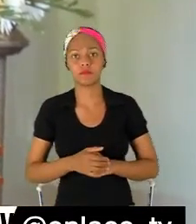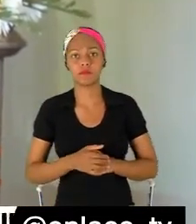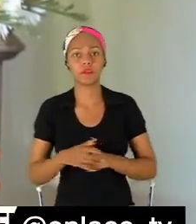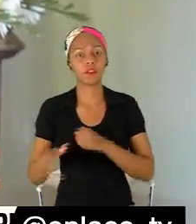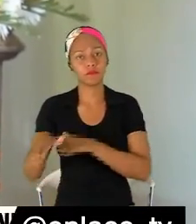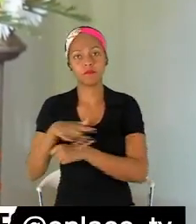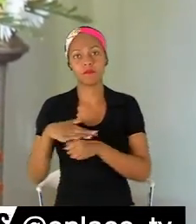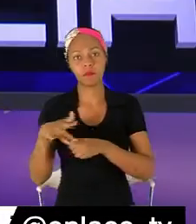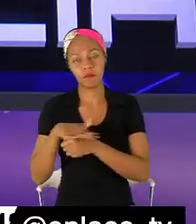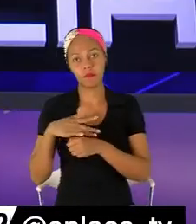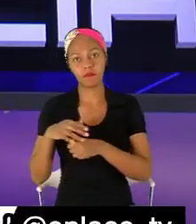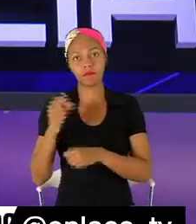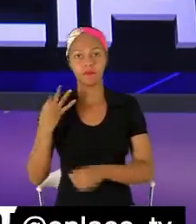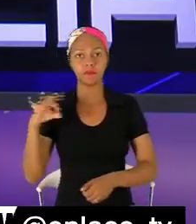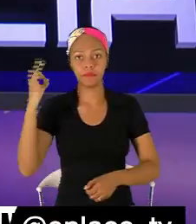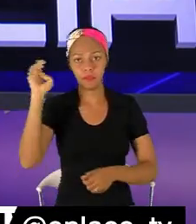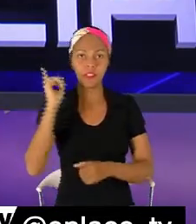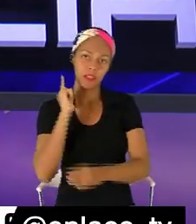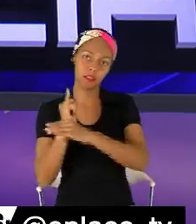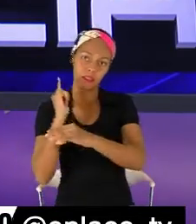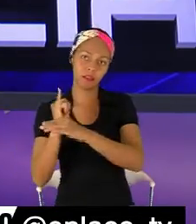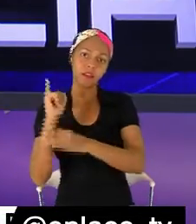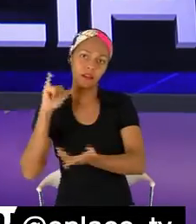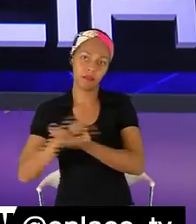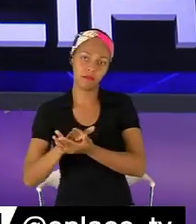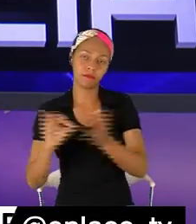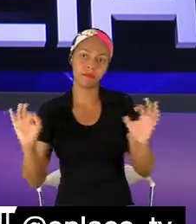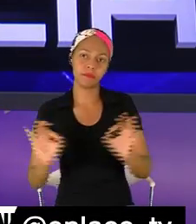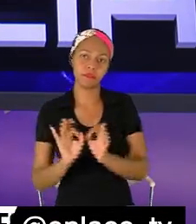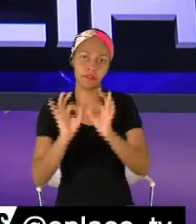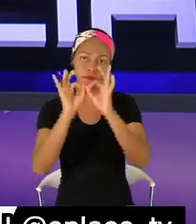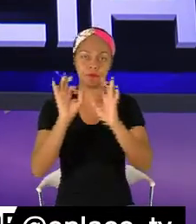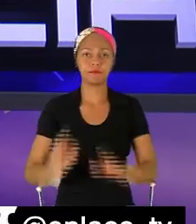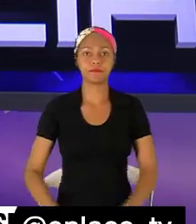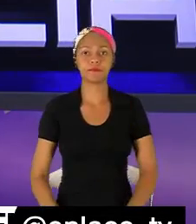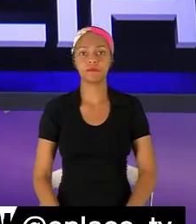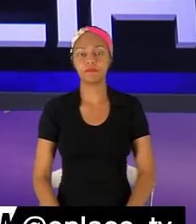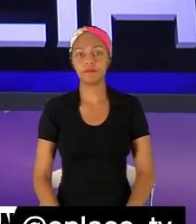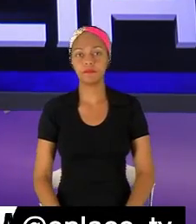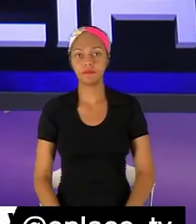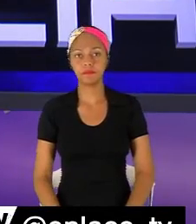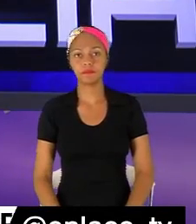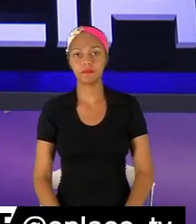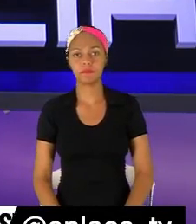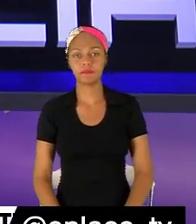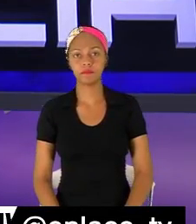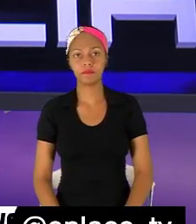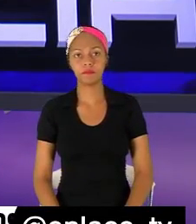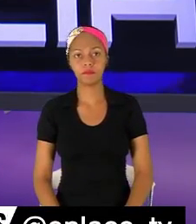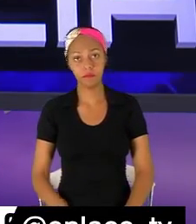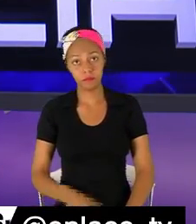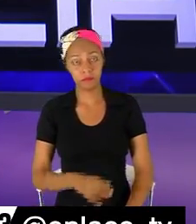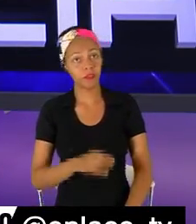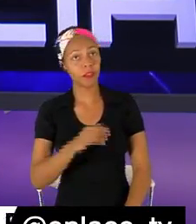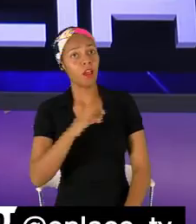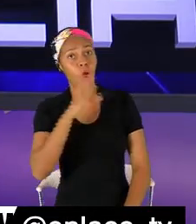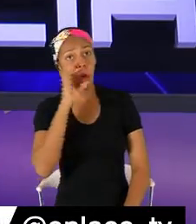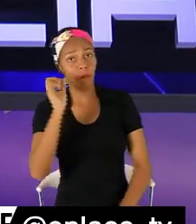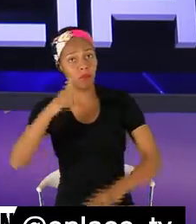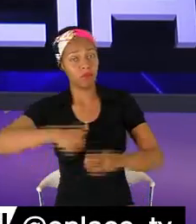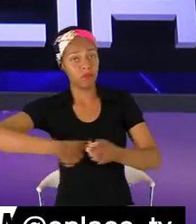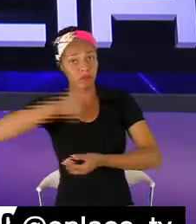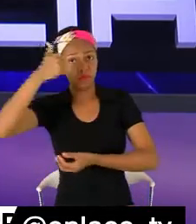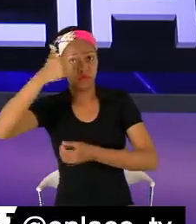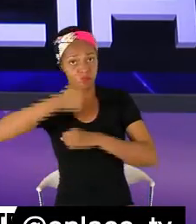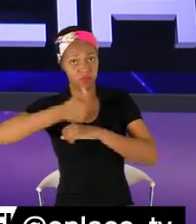barrio Palmira. Frente a esta situación, Enlace Noticias ha contactado al rector del Colegio El Rosario, quien asegura